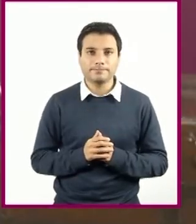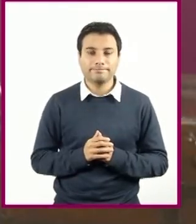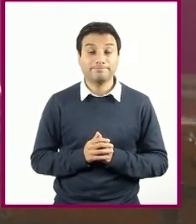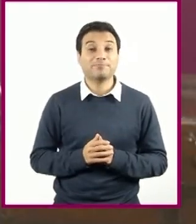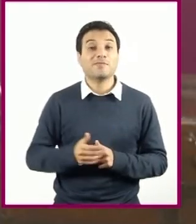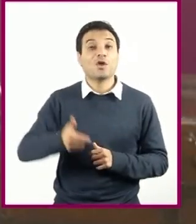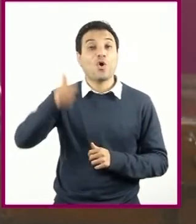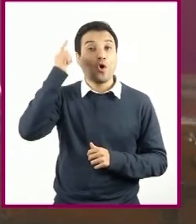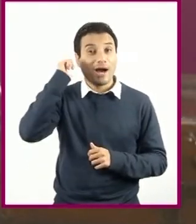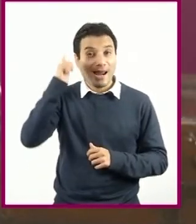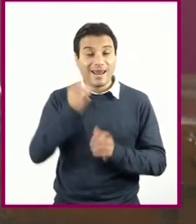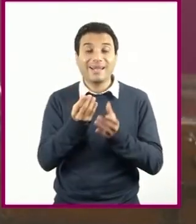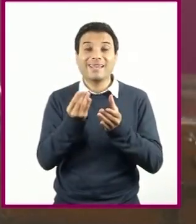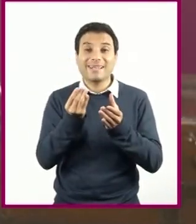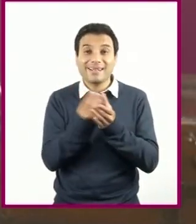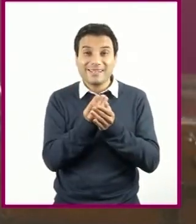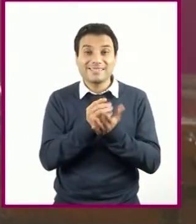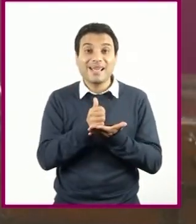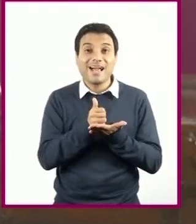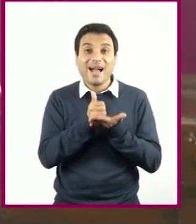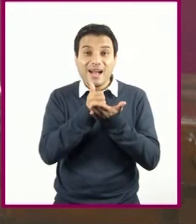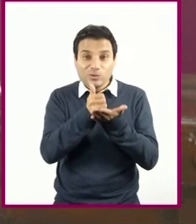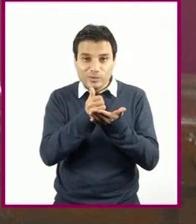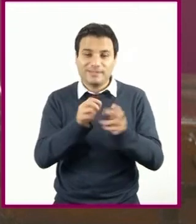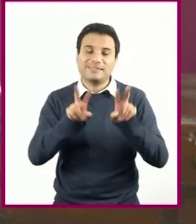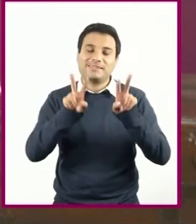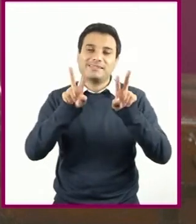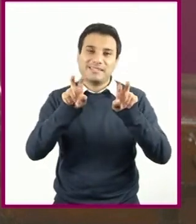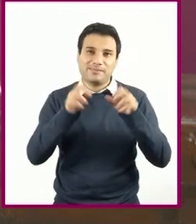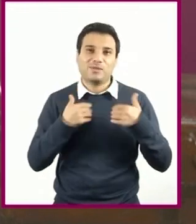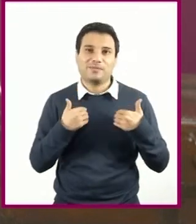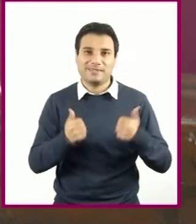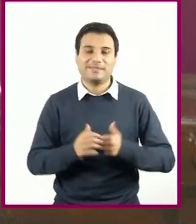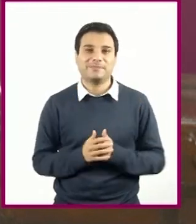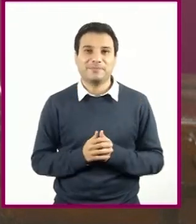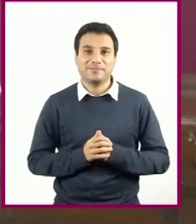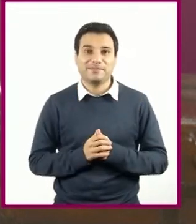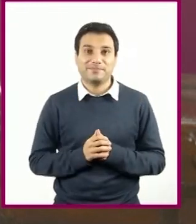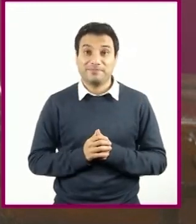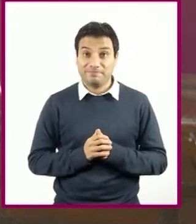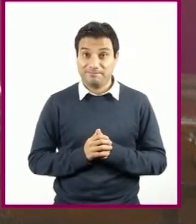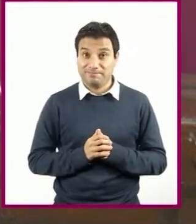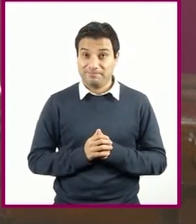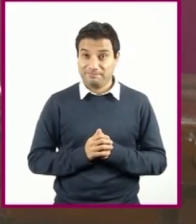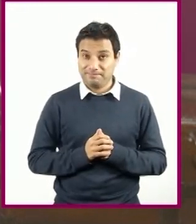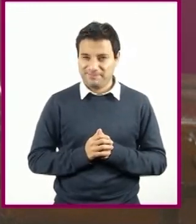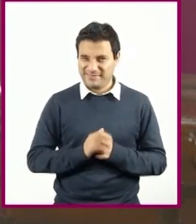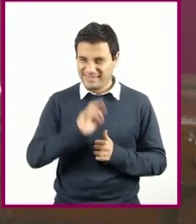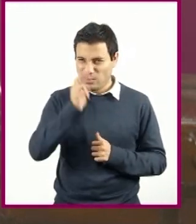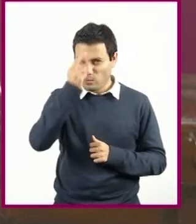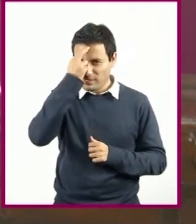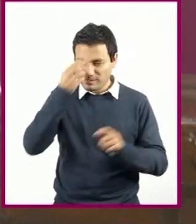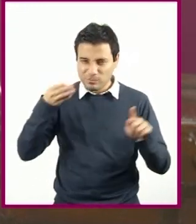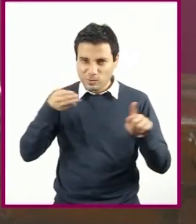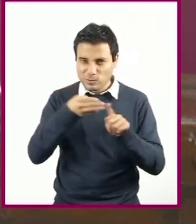Esperamos que esta sesión les haya ayudado a comprender el tema. ¿Recuerdan cuál fue nuestro